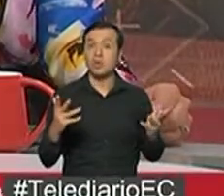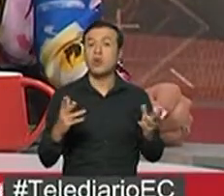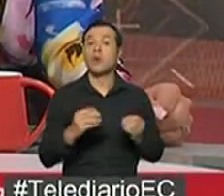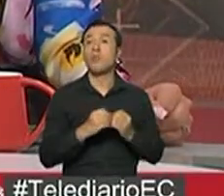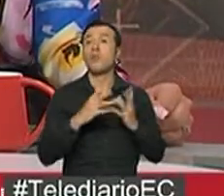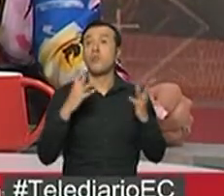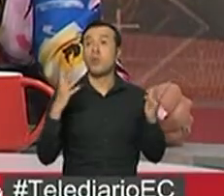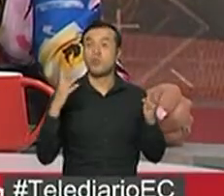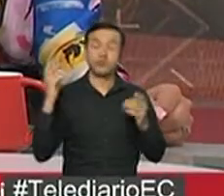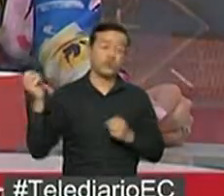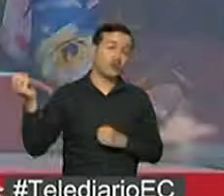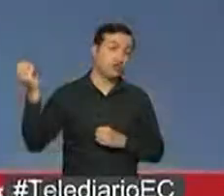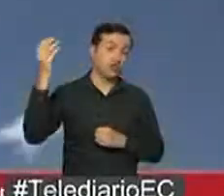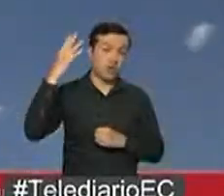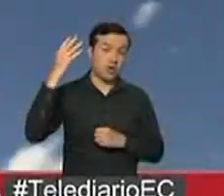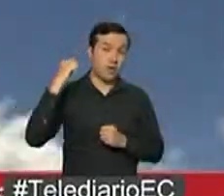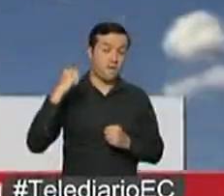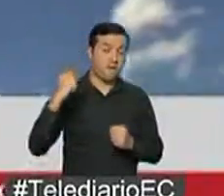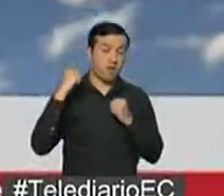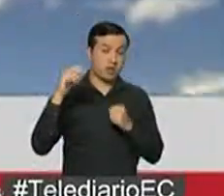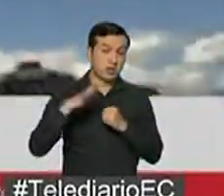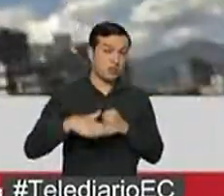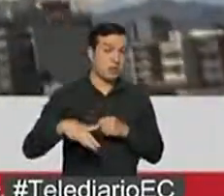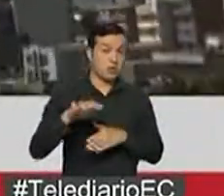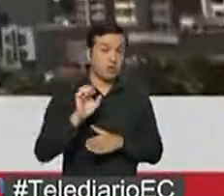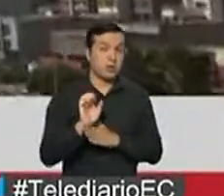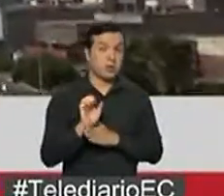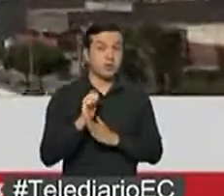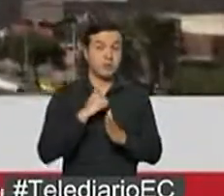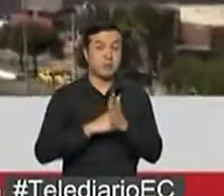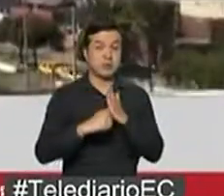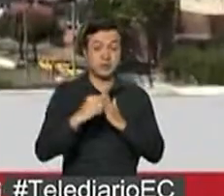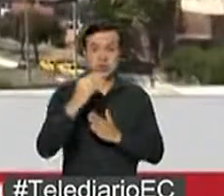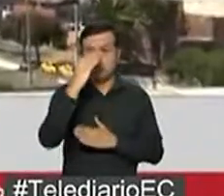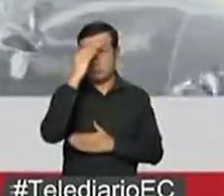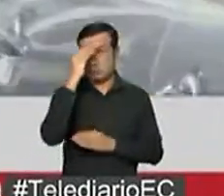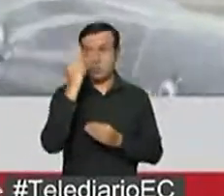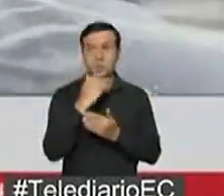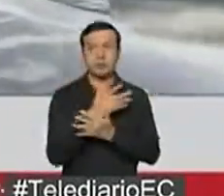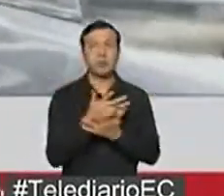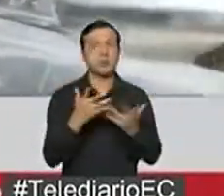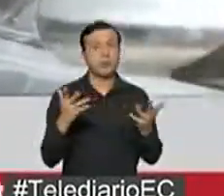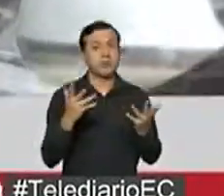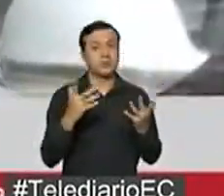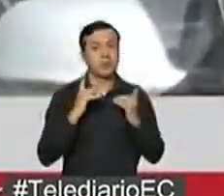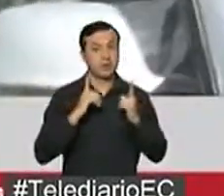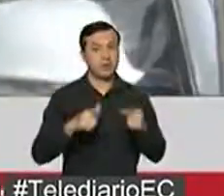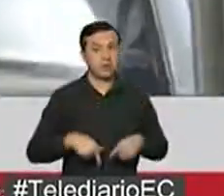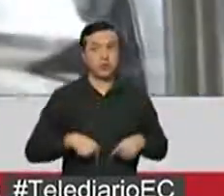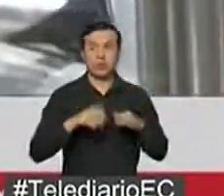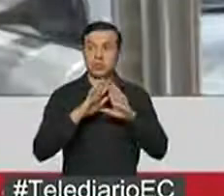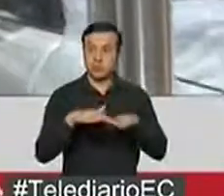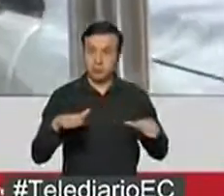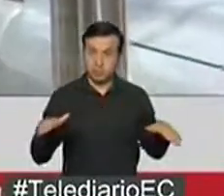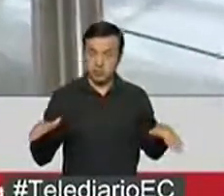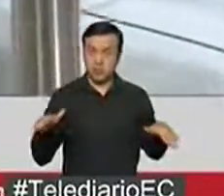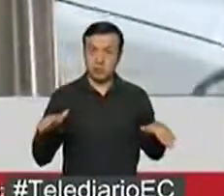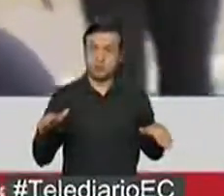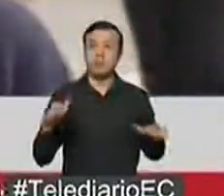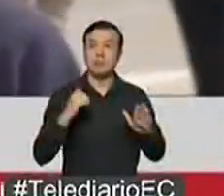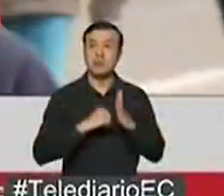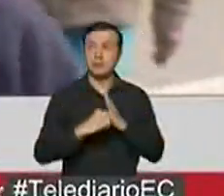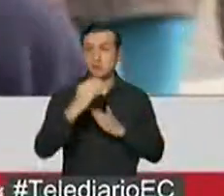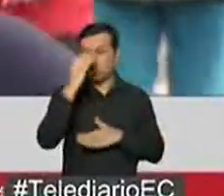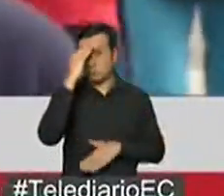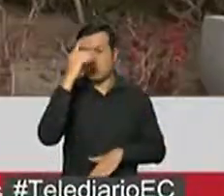de radiación solar que se registra en nuestro país el ministerio de educación precautela en la salud de los estudiantes la cartera de estado